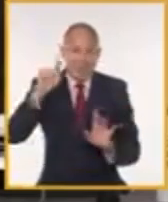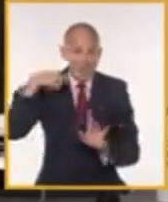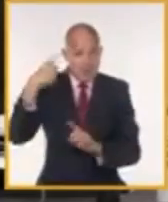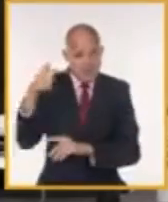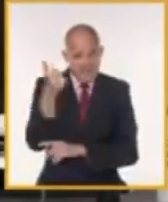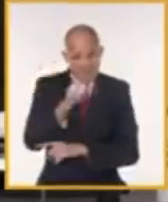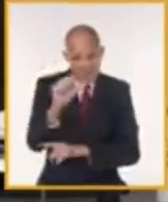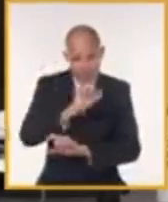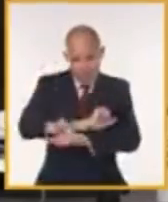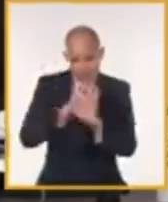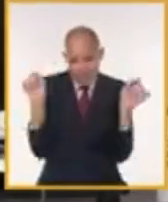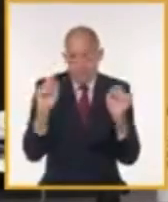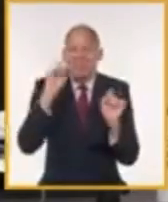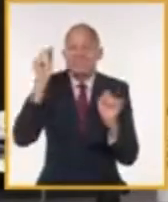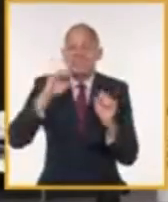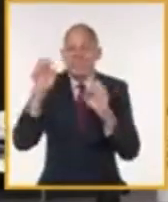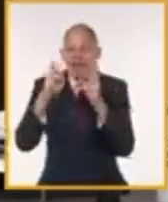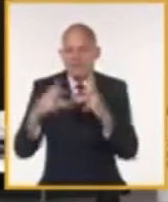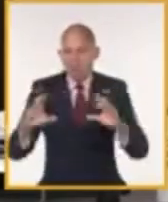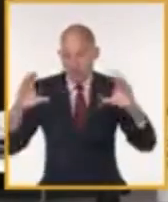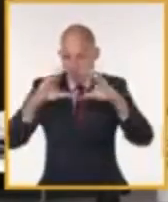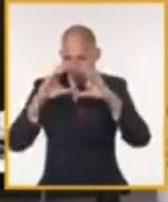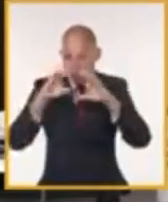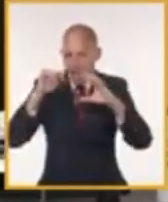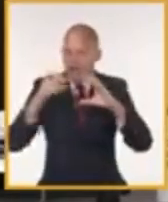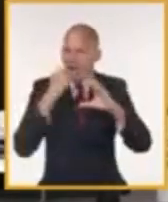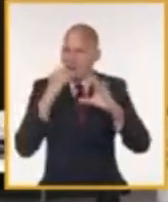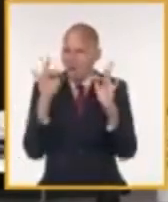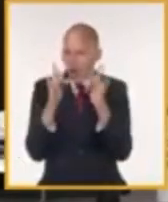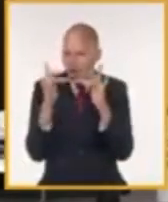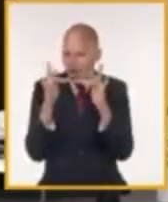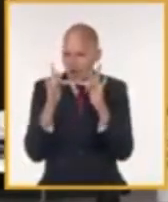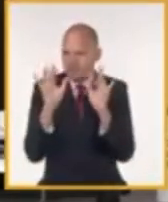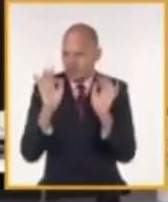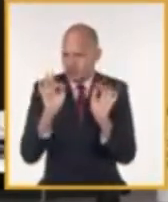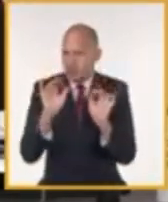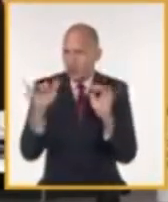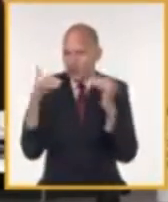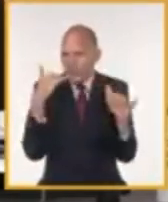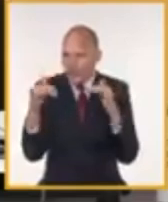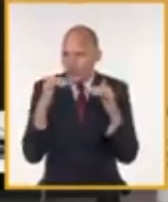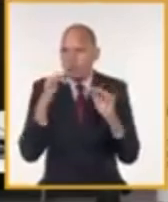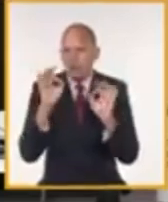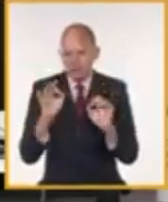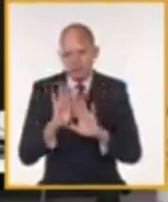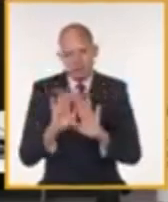Cuba Debate, y está disponible nuestro correo